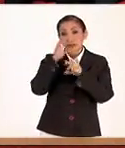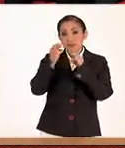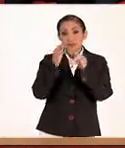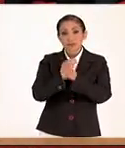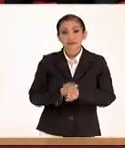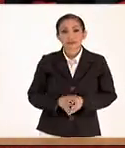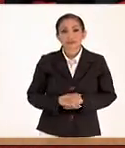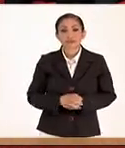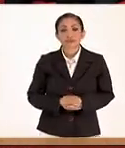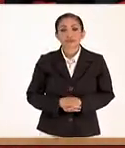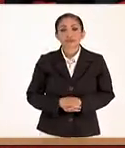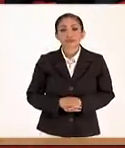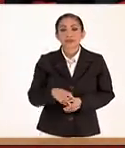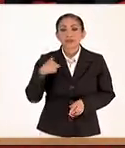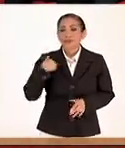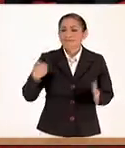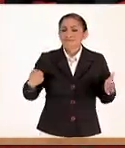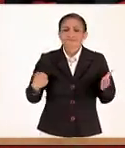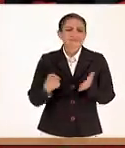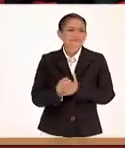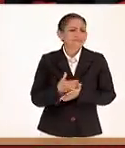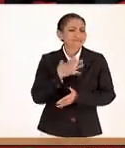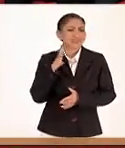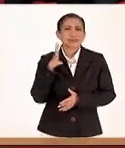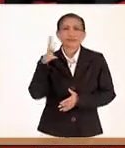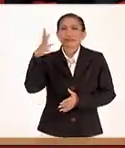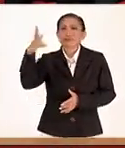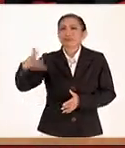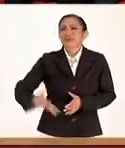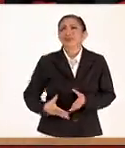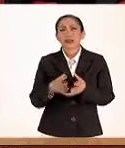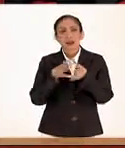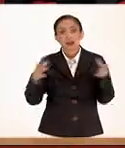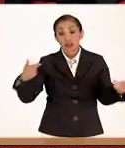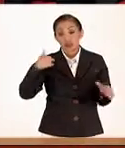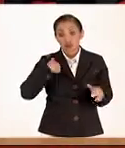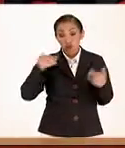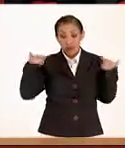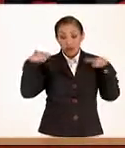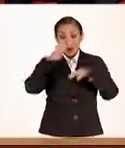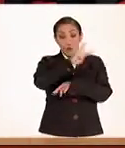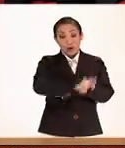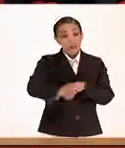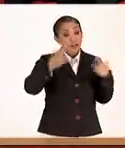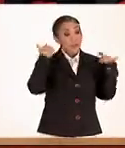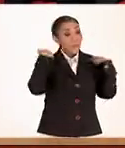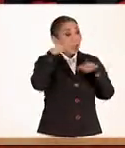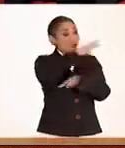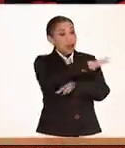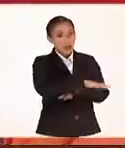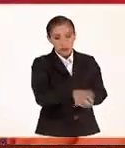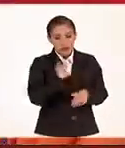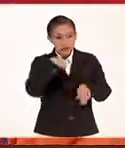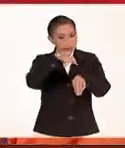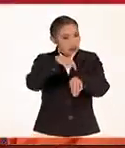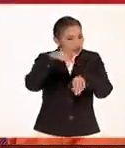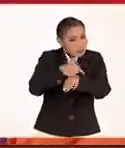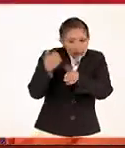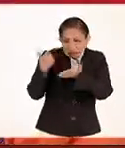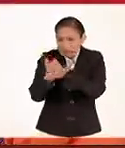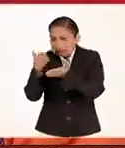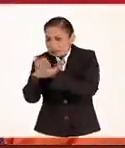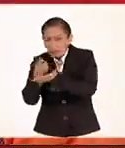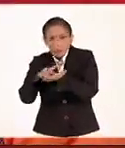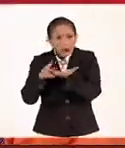mundo y pues a mí es una satisfacción enorme porque yo solo hoy vengo a representar a 400 maestros que están donando su tiempo que están en